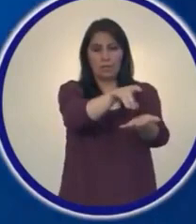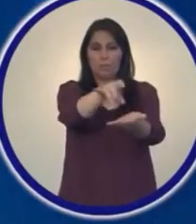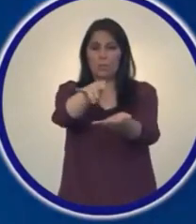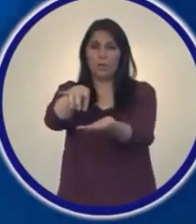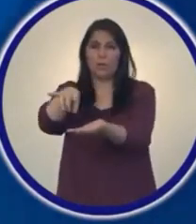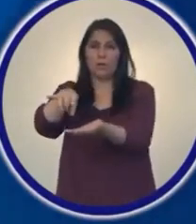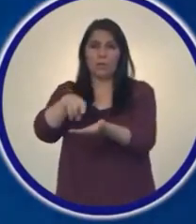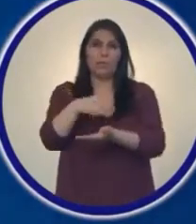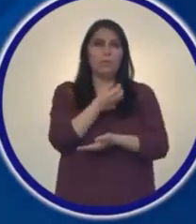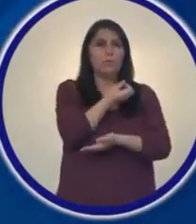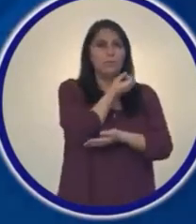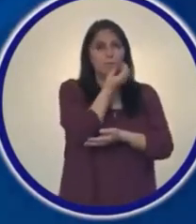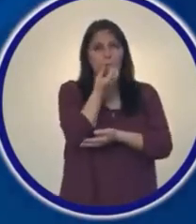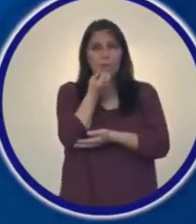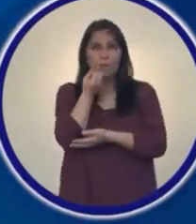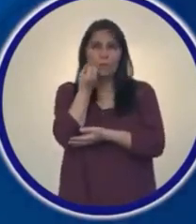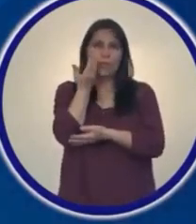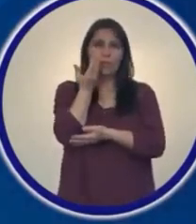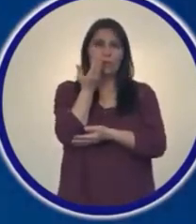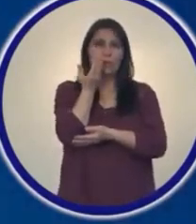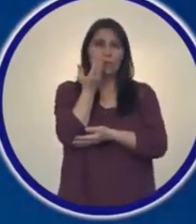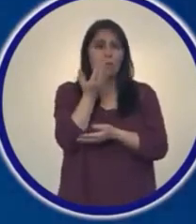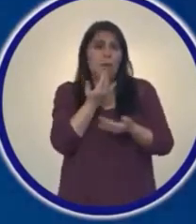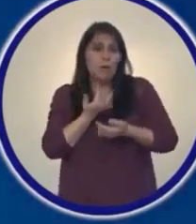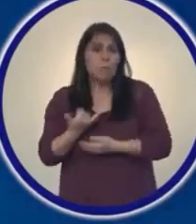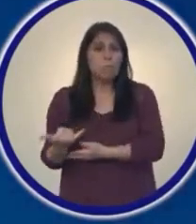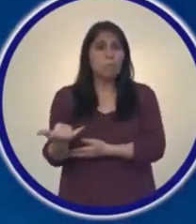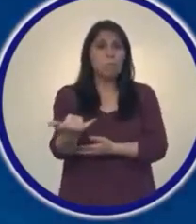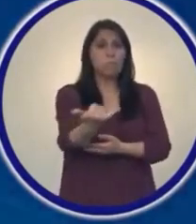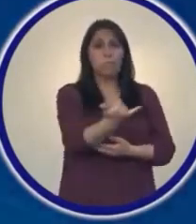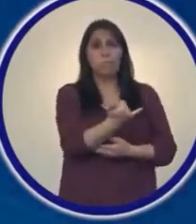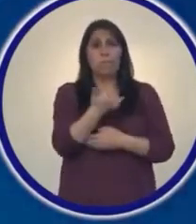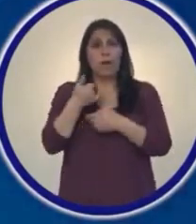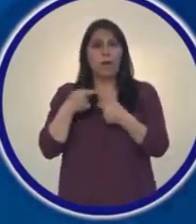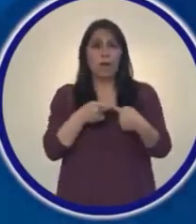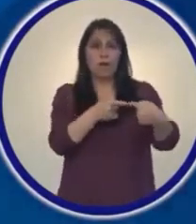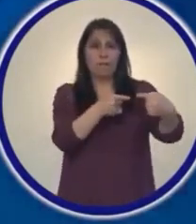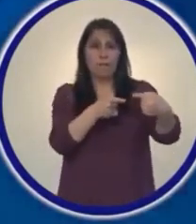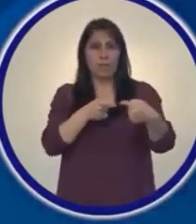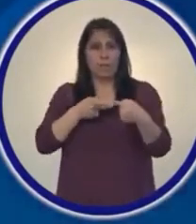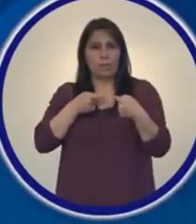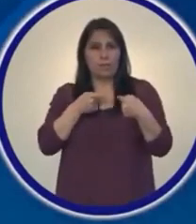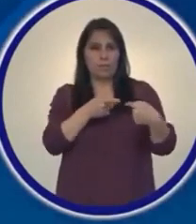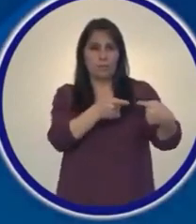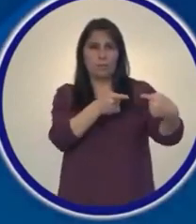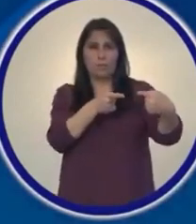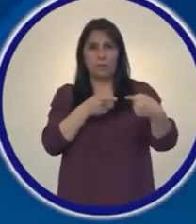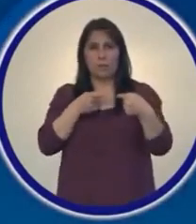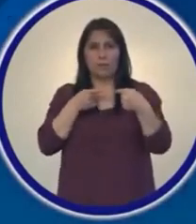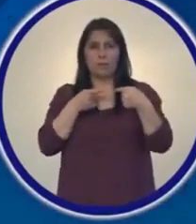universidad sembramos flores donde hay